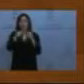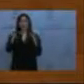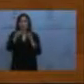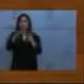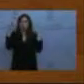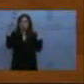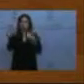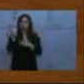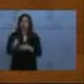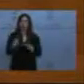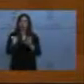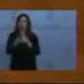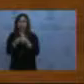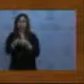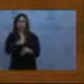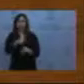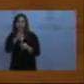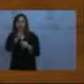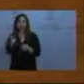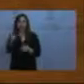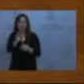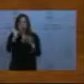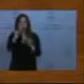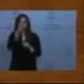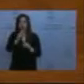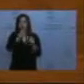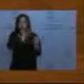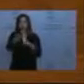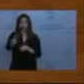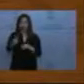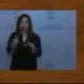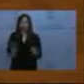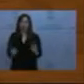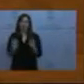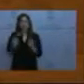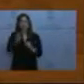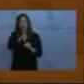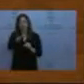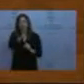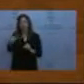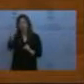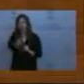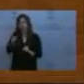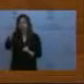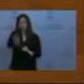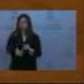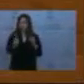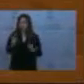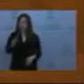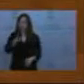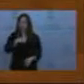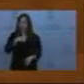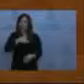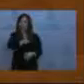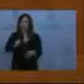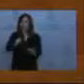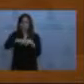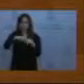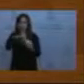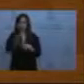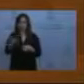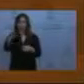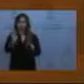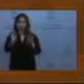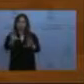recomendación del Comité de Ministros de la Unión Europea del año 92. Digo 92 porque hace 25 años se han hecho cosas, pero los propios miembros de la Unión Europea ya